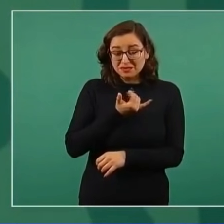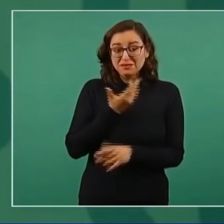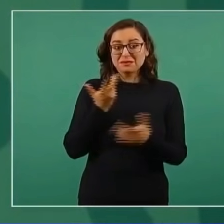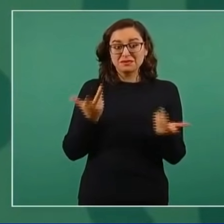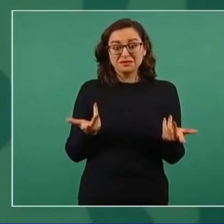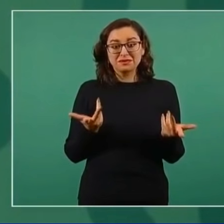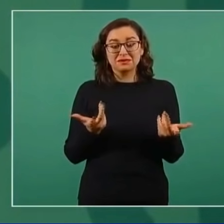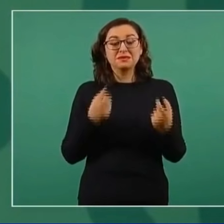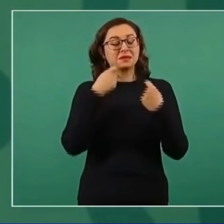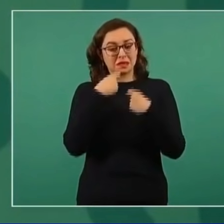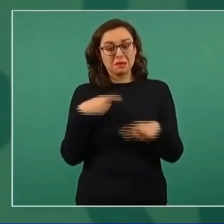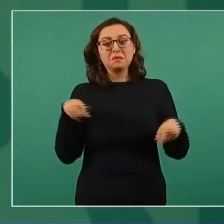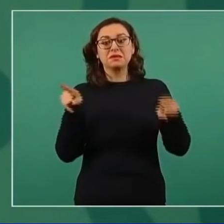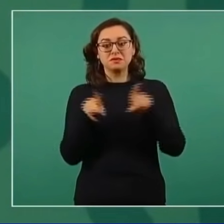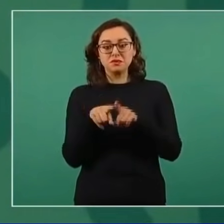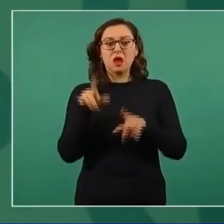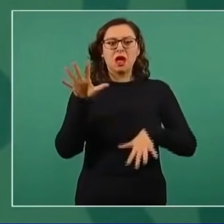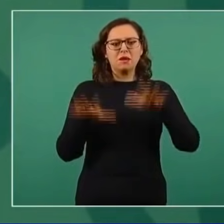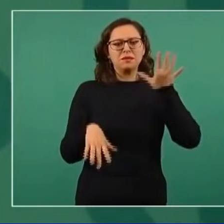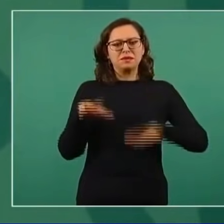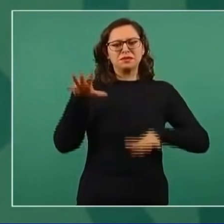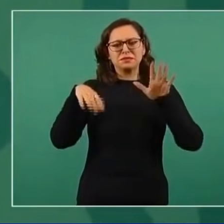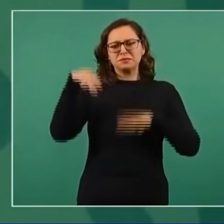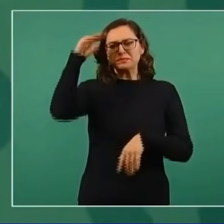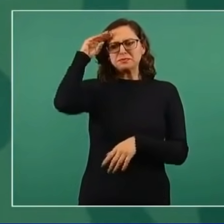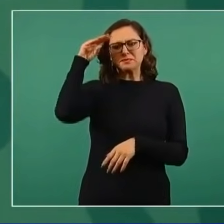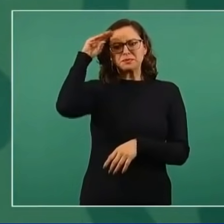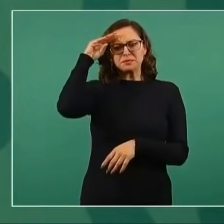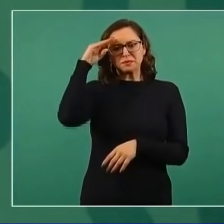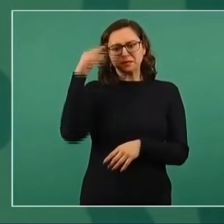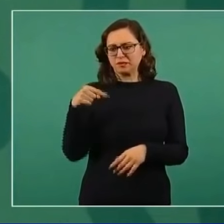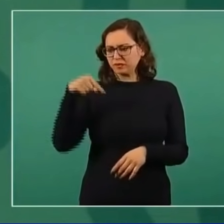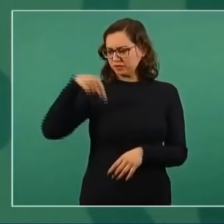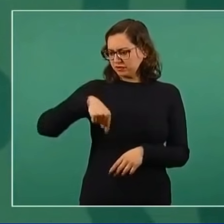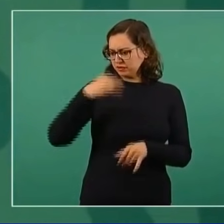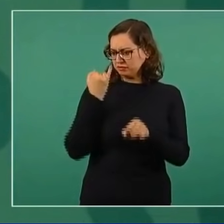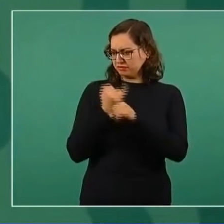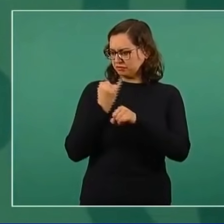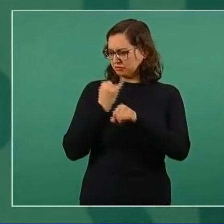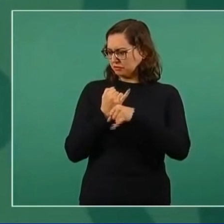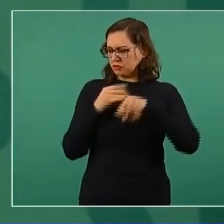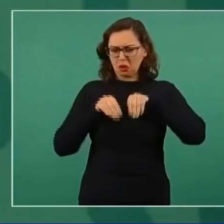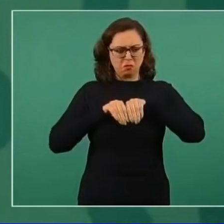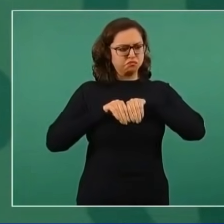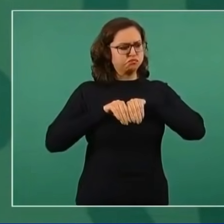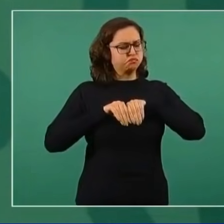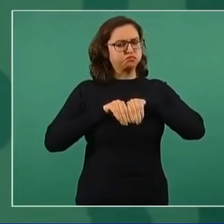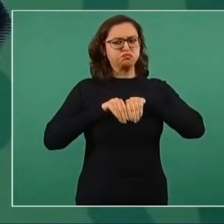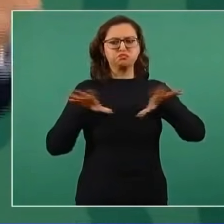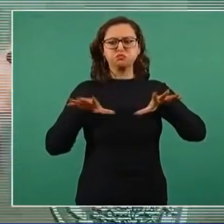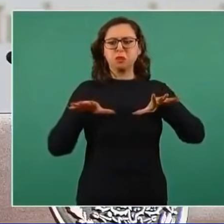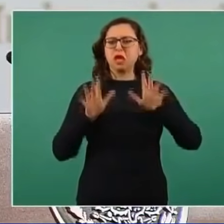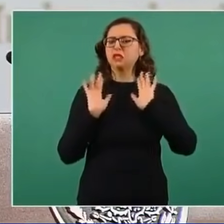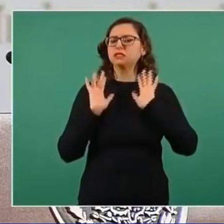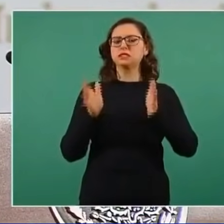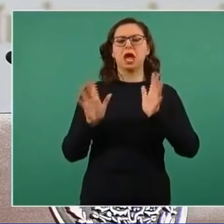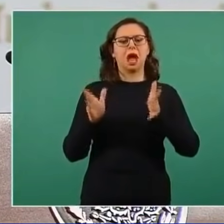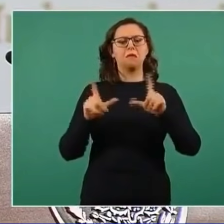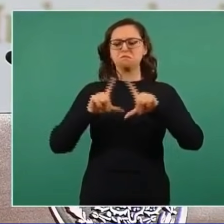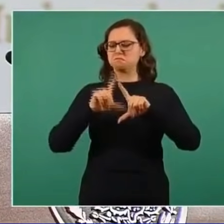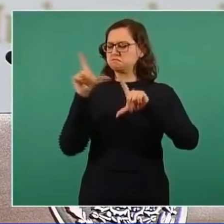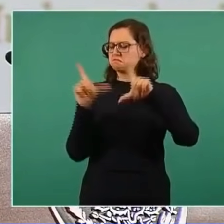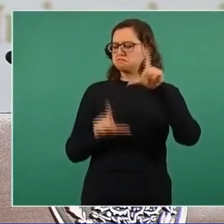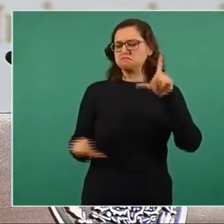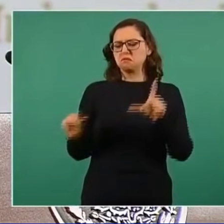también pensamos que si hay una noticia en las redes, ya se enteró